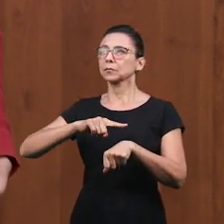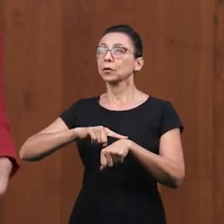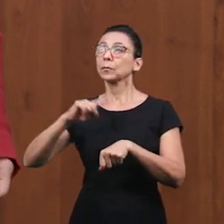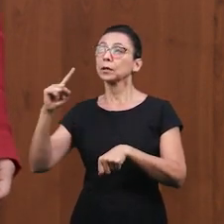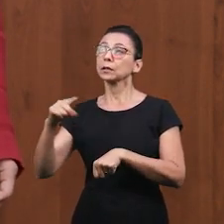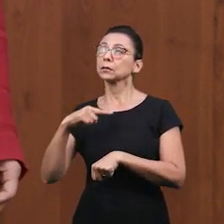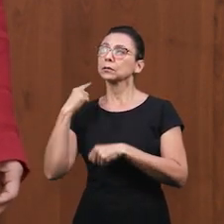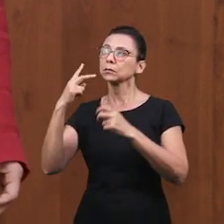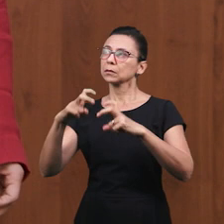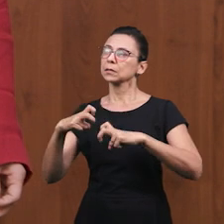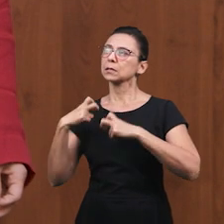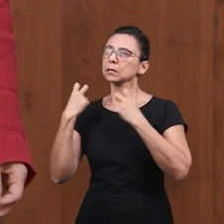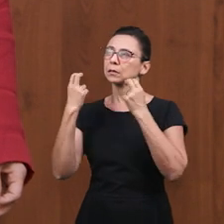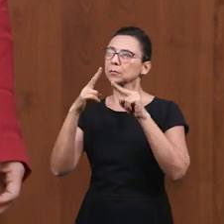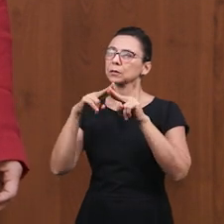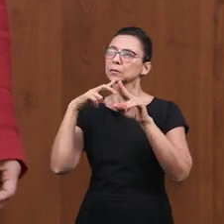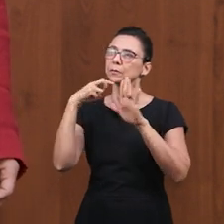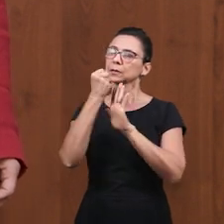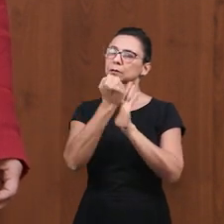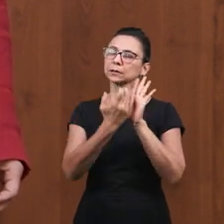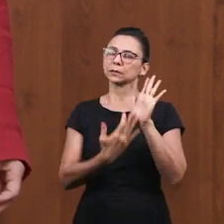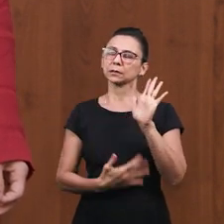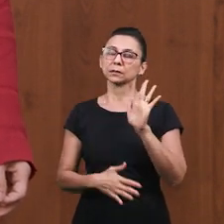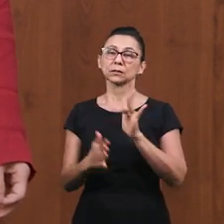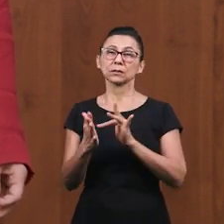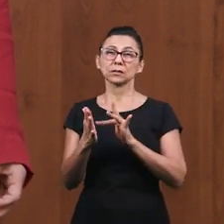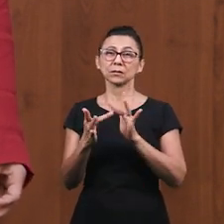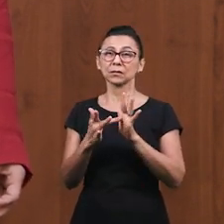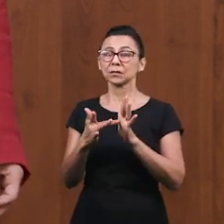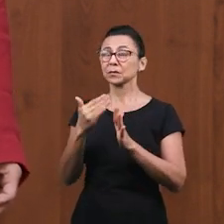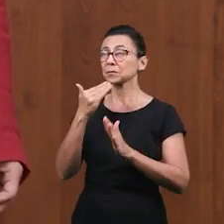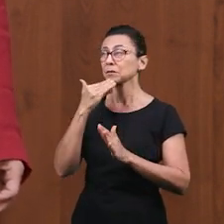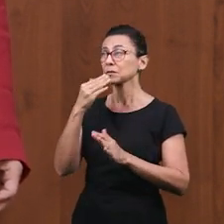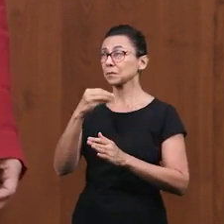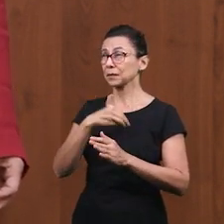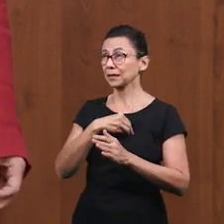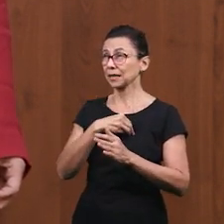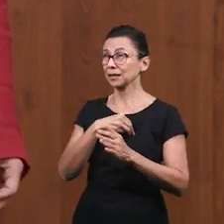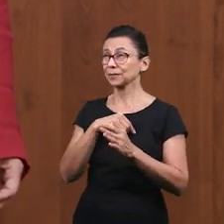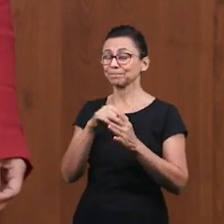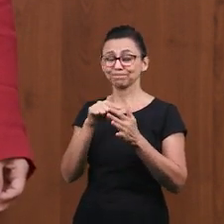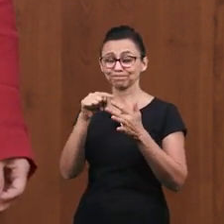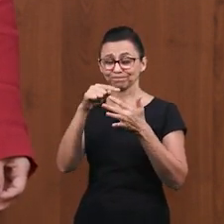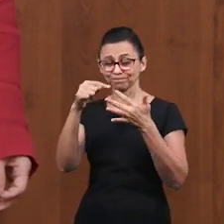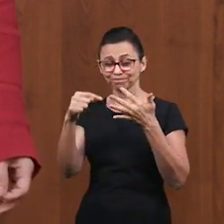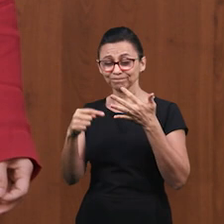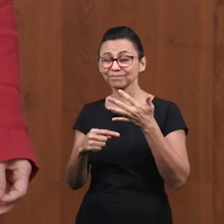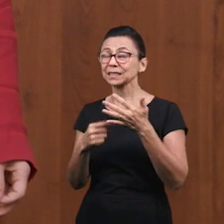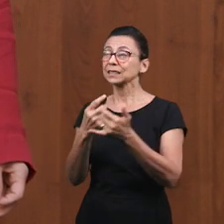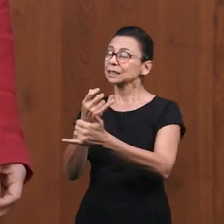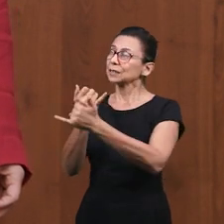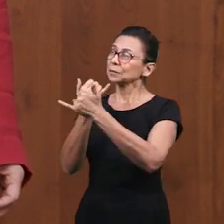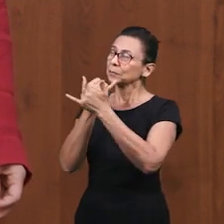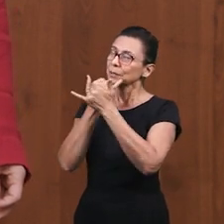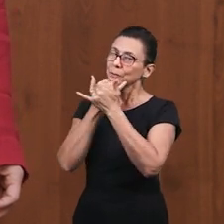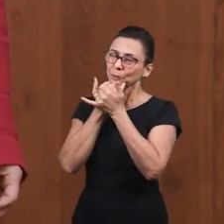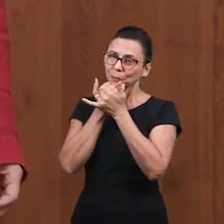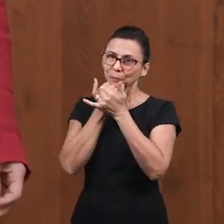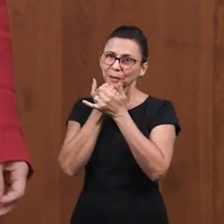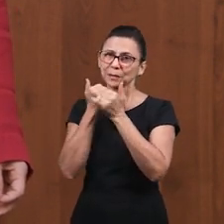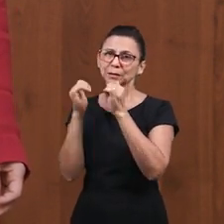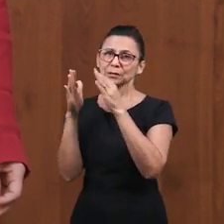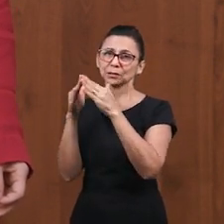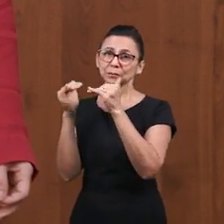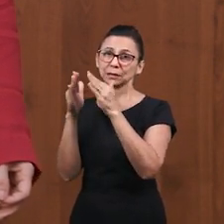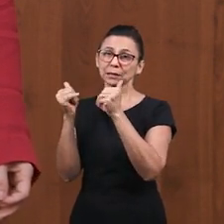Señor, nosotros clamamos por la sangre de Jesús, pedimos, oh Dios, perdón de nuestros pecados, suplicamos,